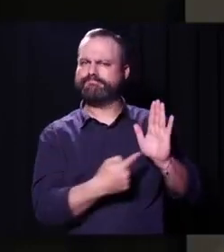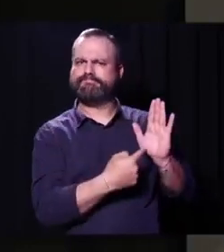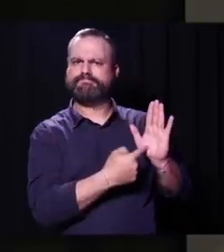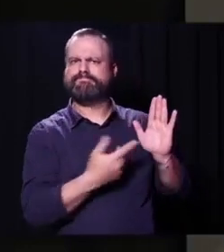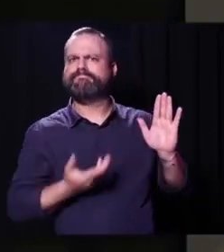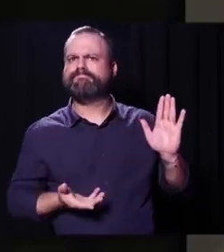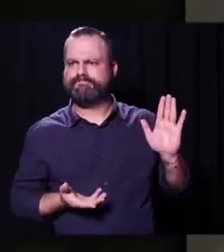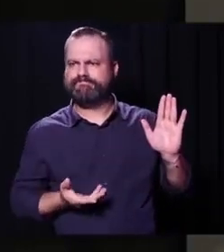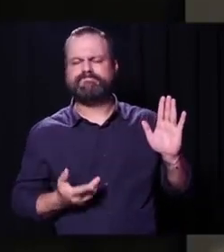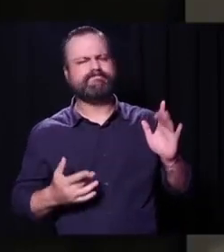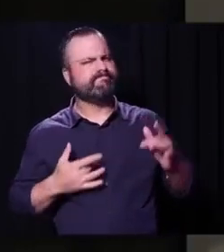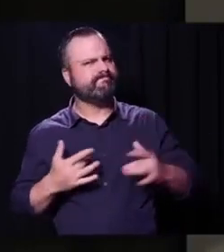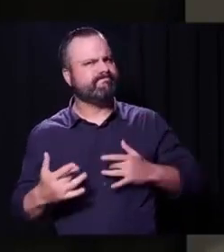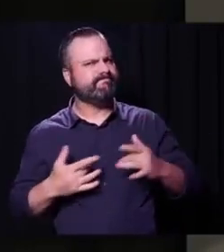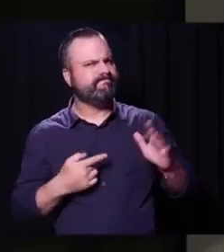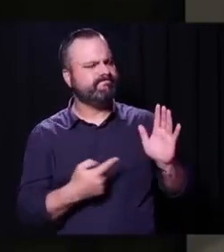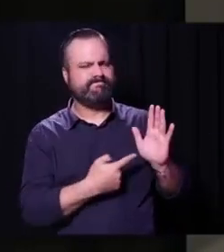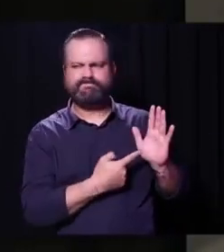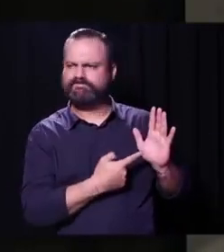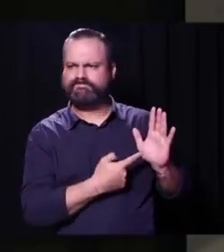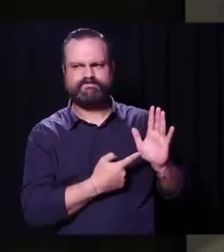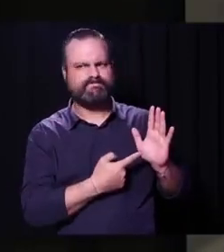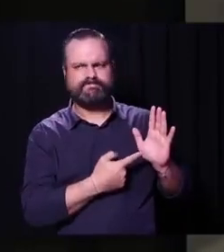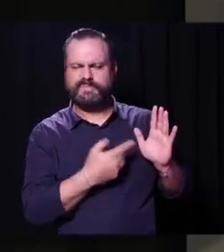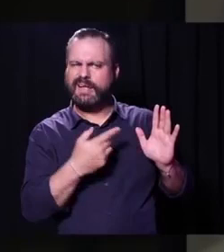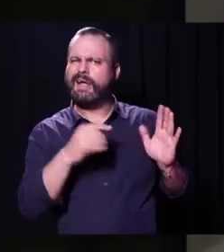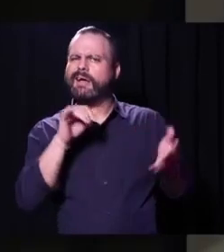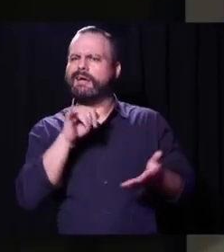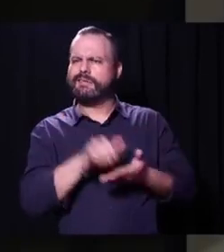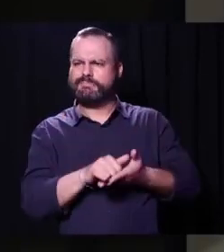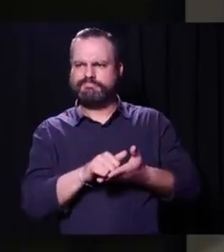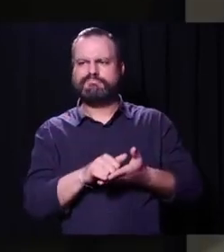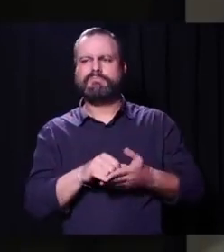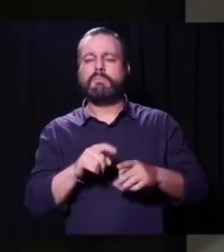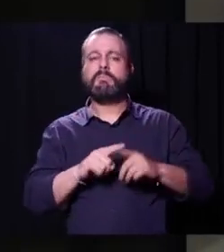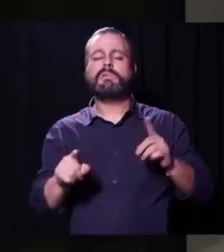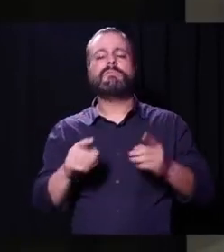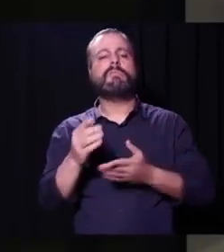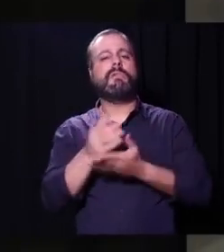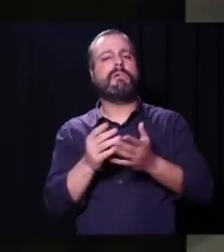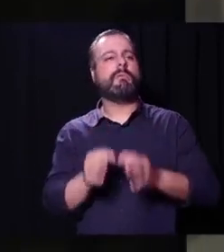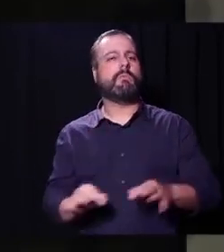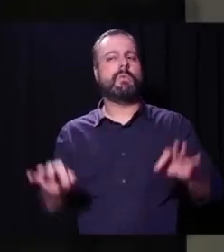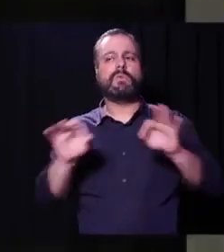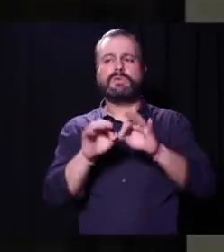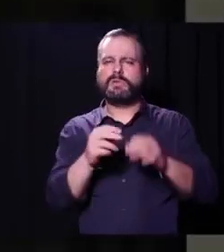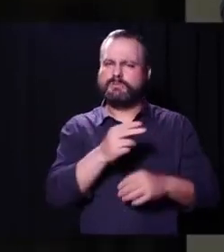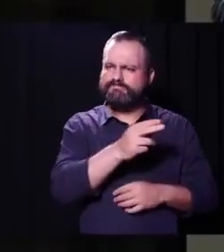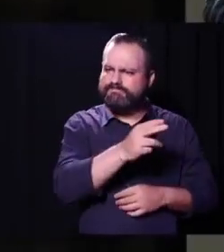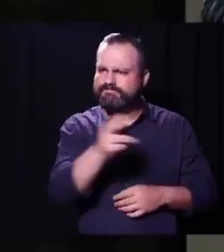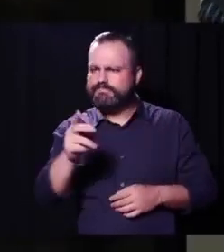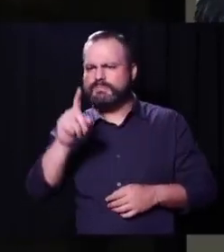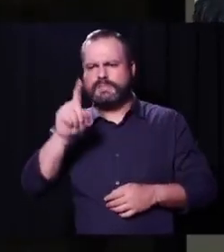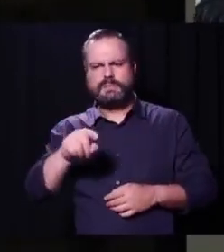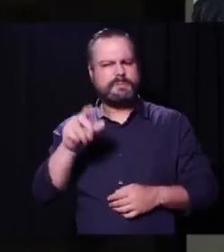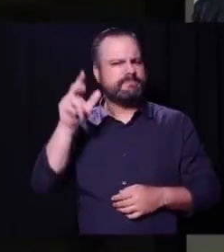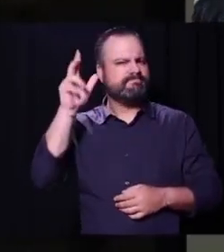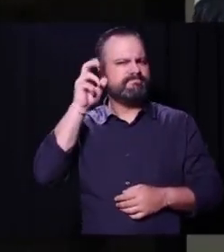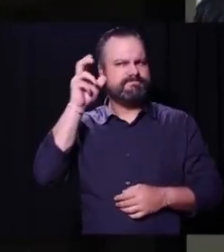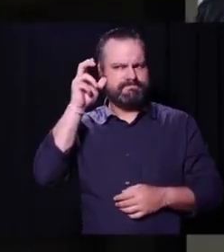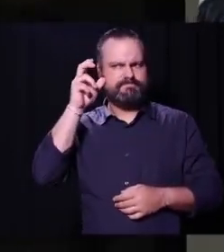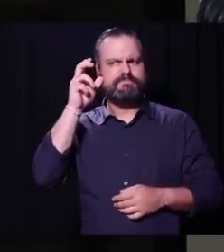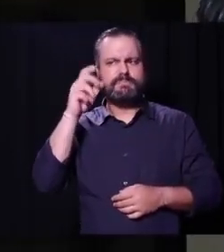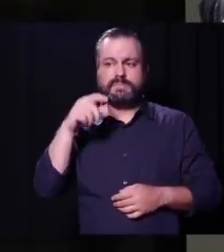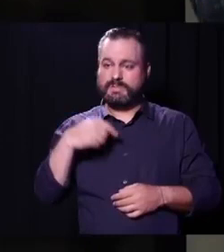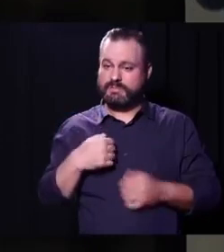sentido, yo les voy a pedir algo importante a cada uno de los que está aquí, de los que me está escuchando. Yo lo